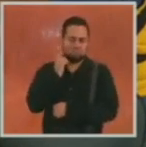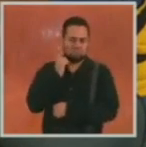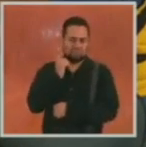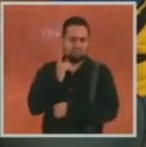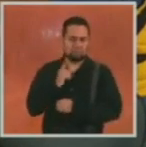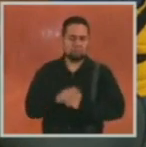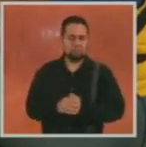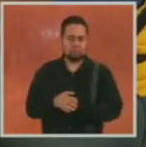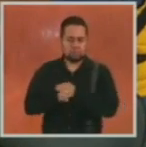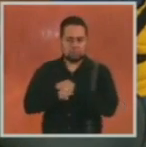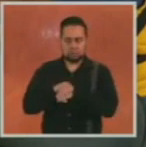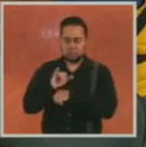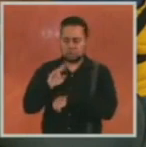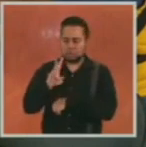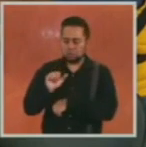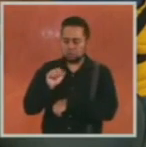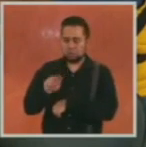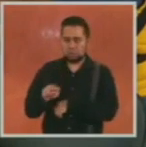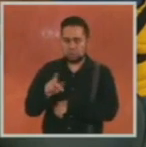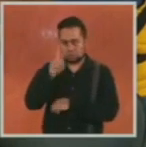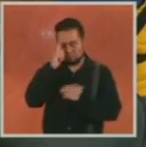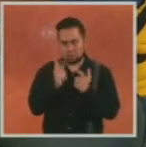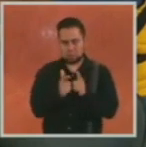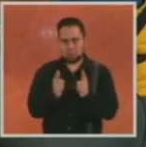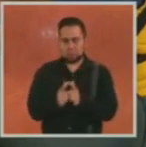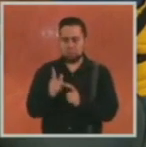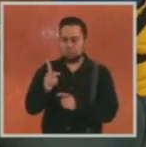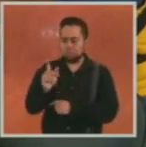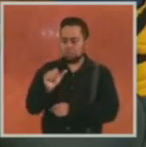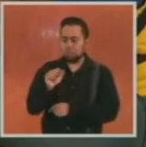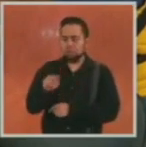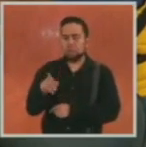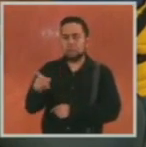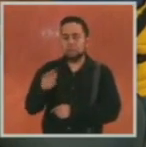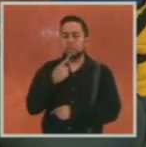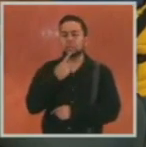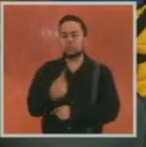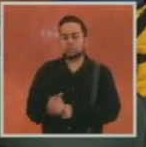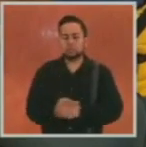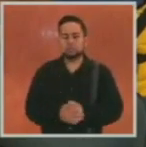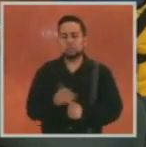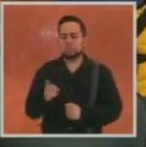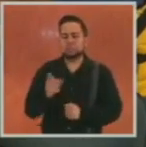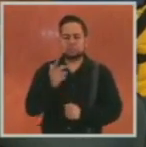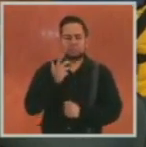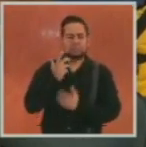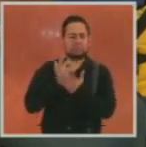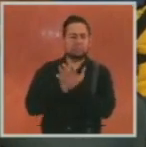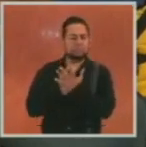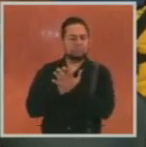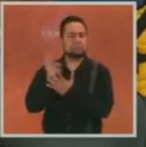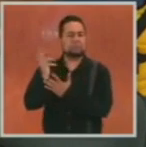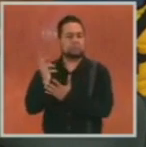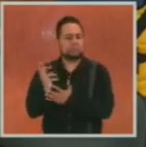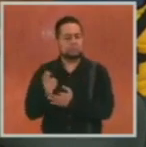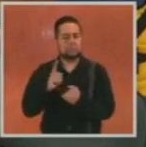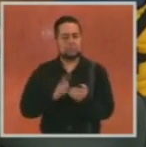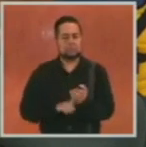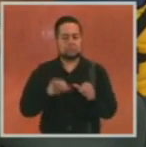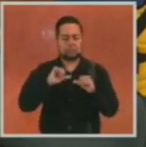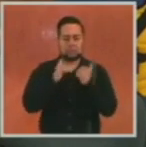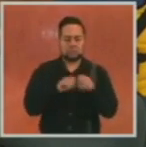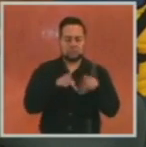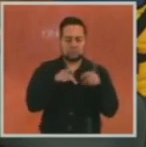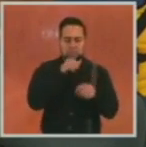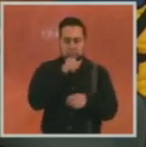el amigo Iván de partido Acción Nacional que se todavía se tomó el lujo no solamente de estar en la asociación de